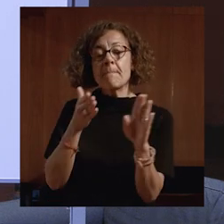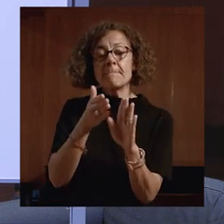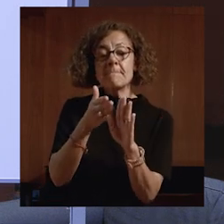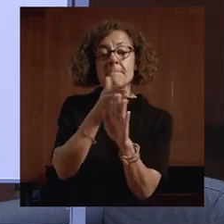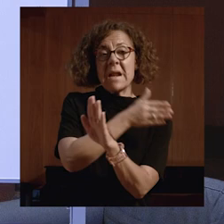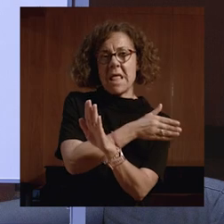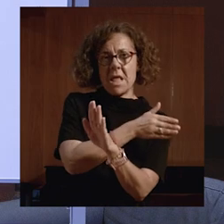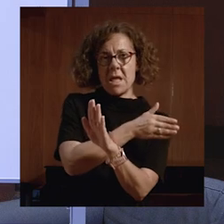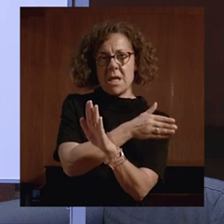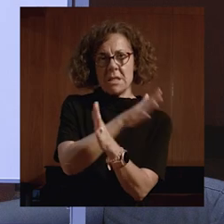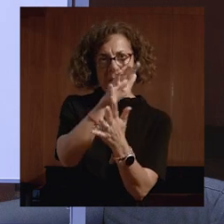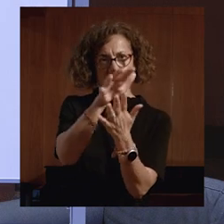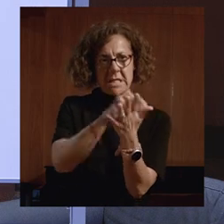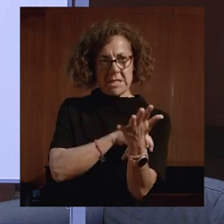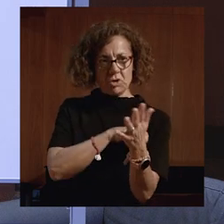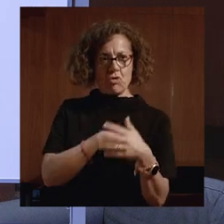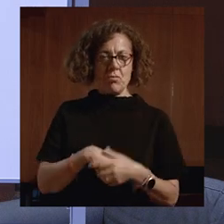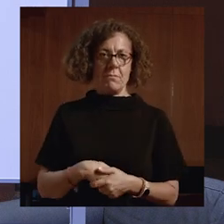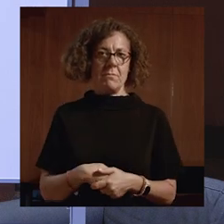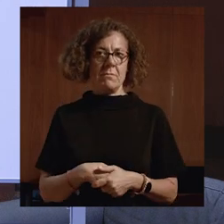pretexto,